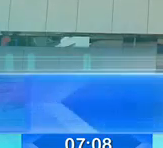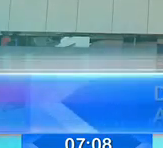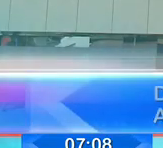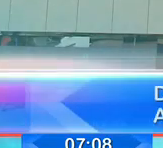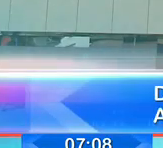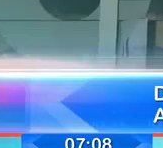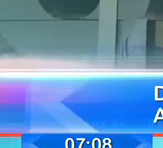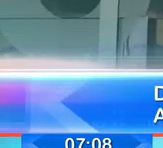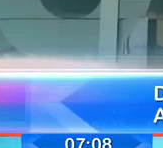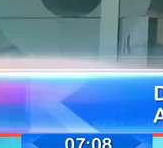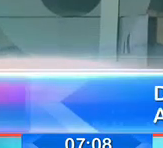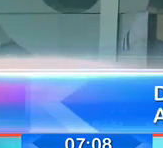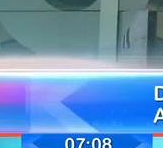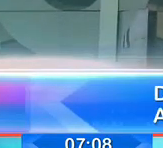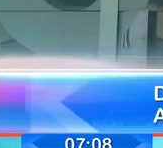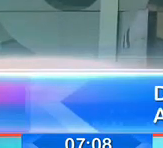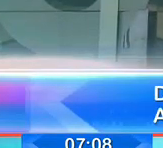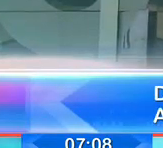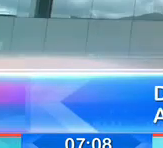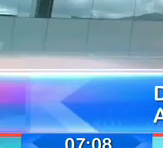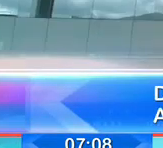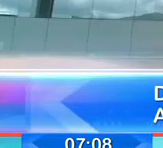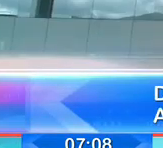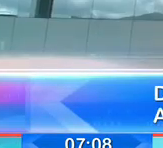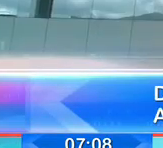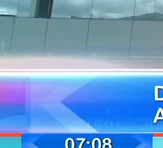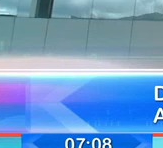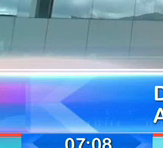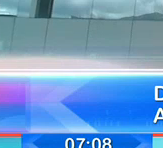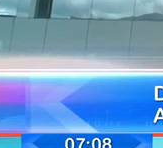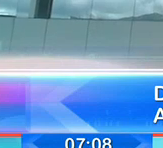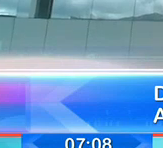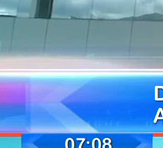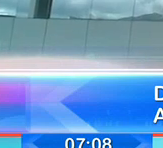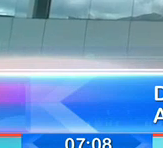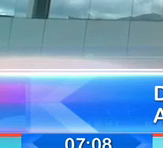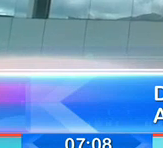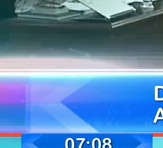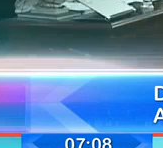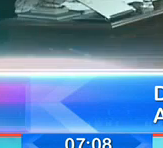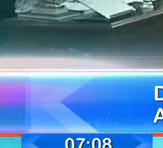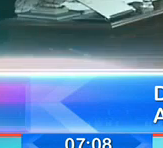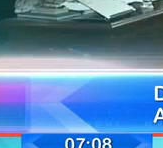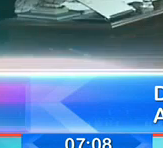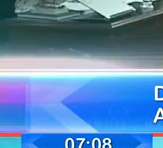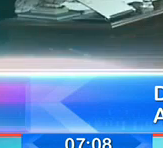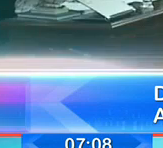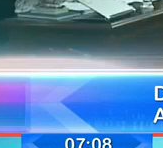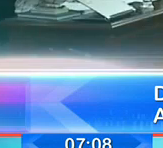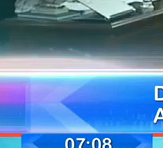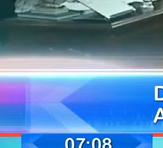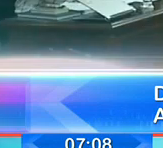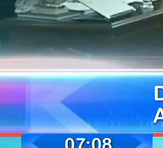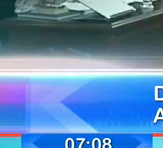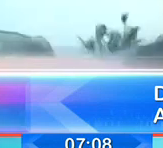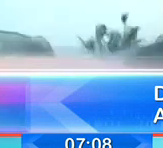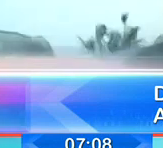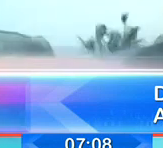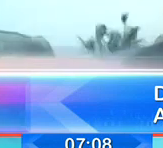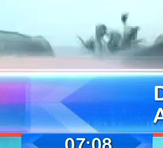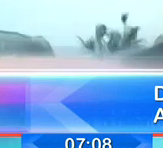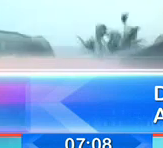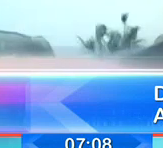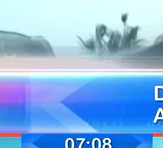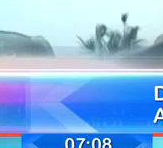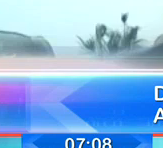llamado a elecciones previsto para este jueves divide nuevamente a los miembros del Consejo Nacional Electoral. Esto y más le contamos al